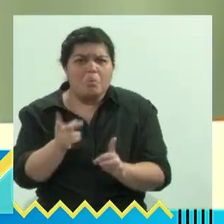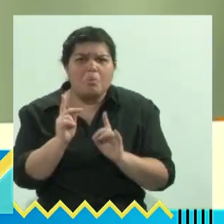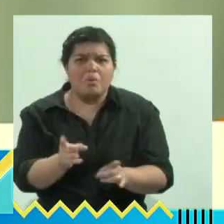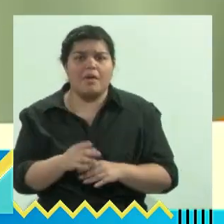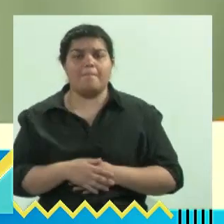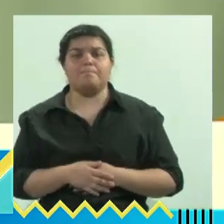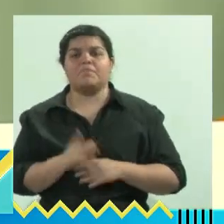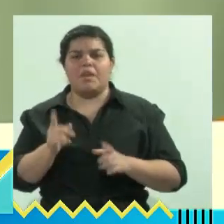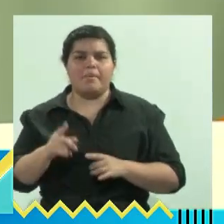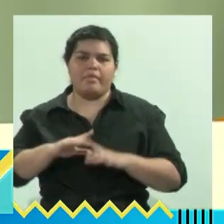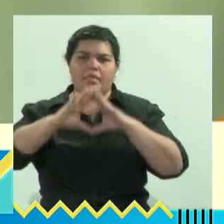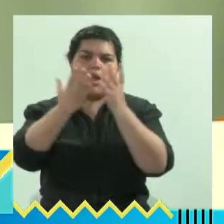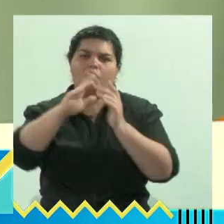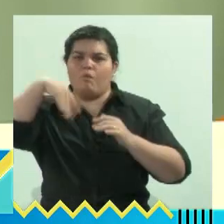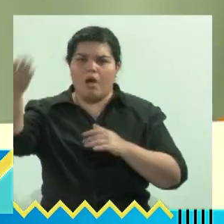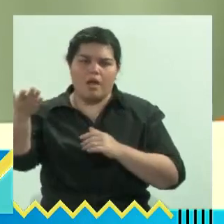o películas de